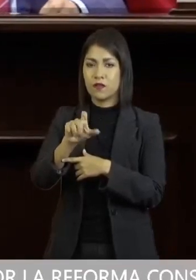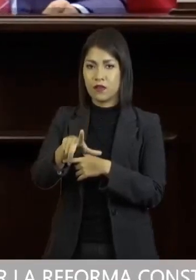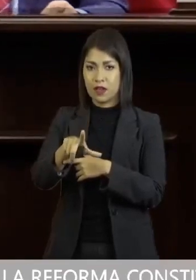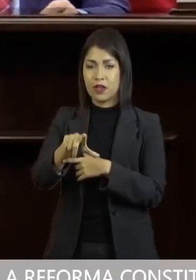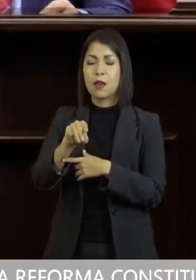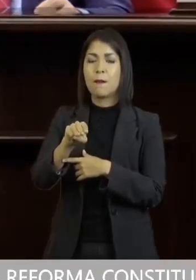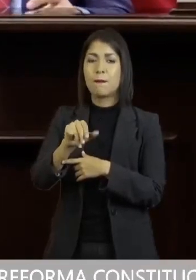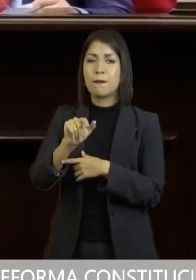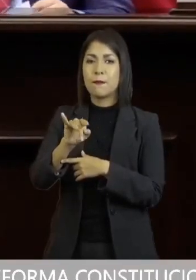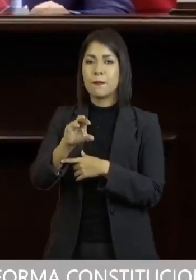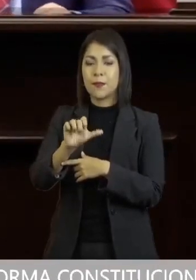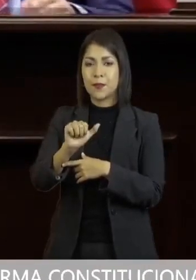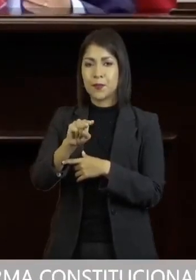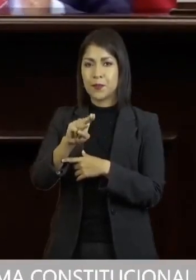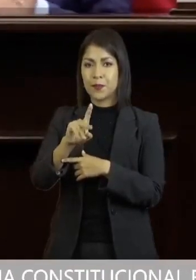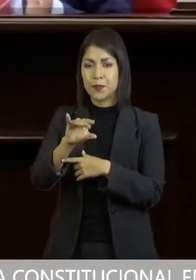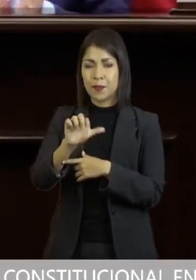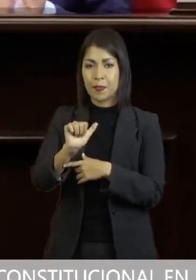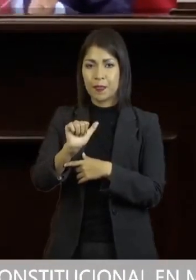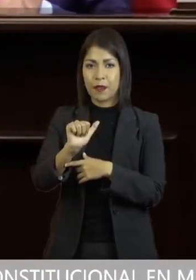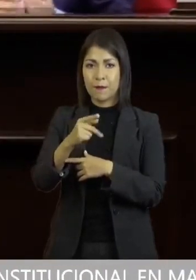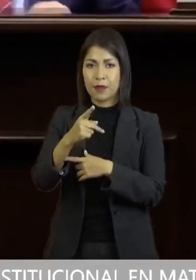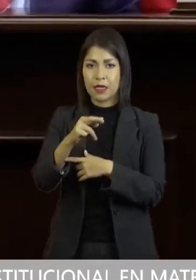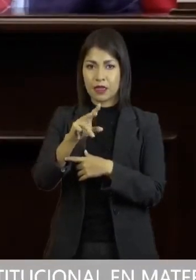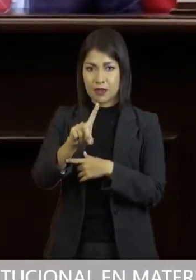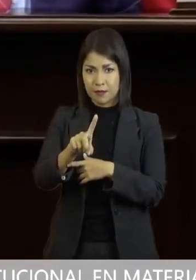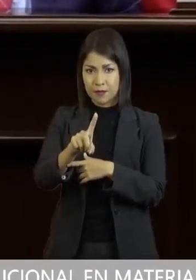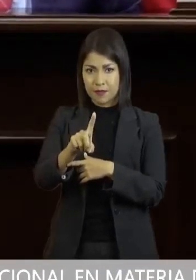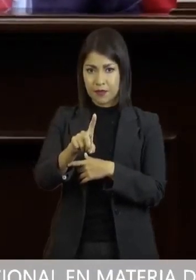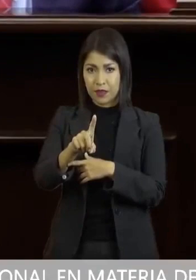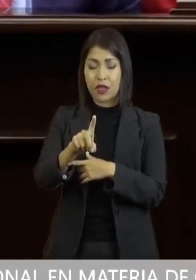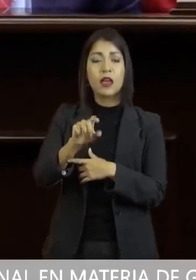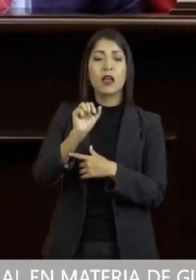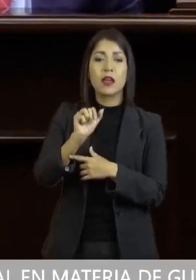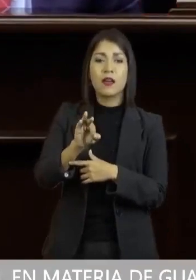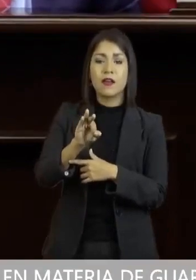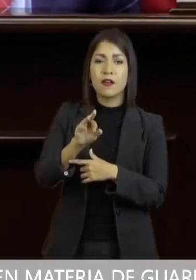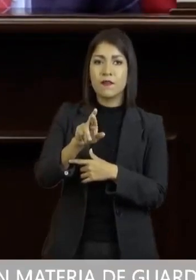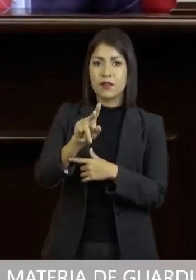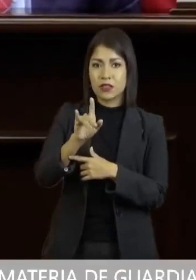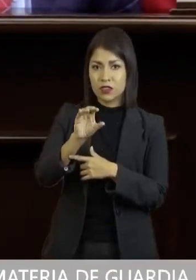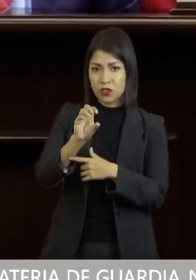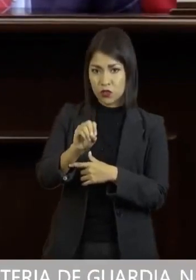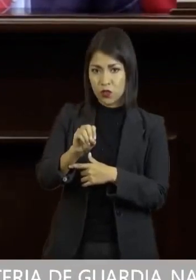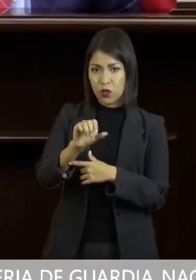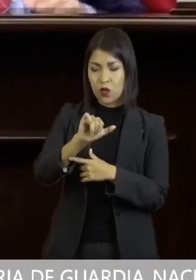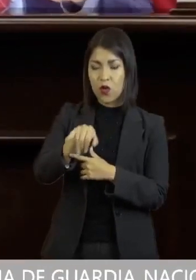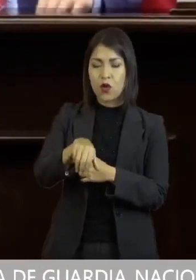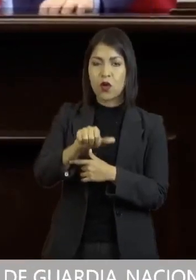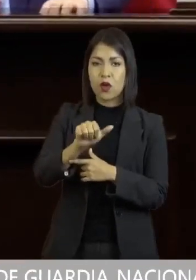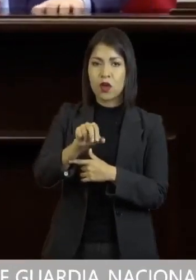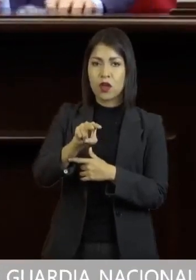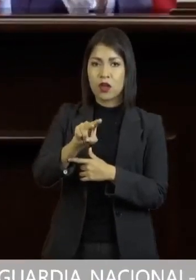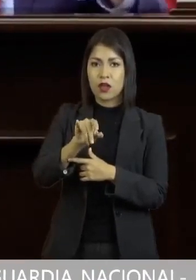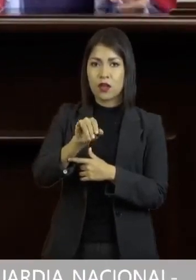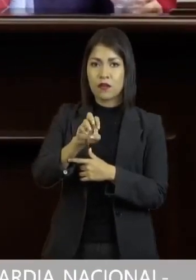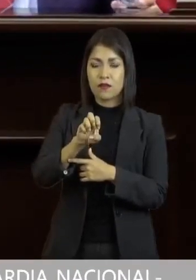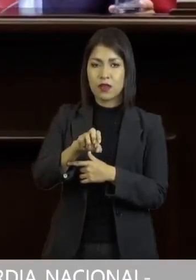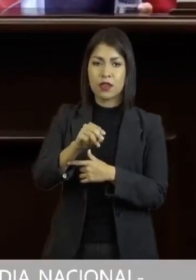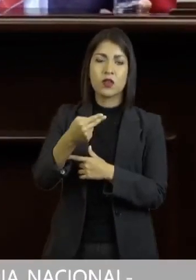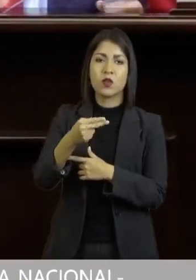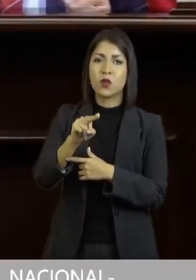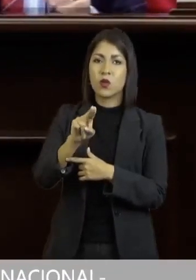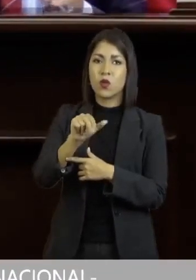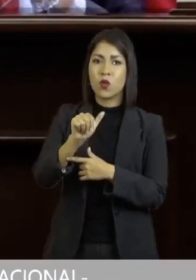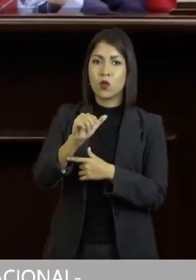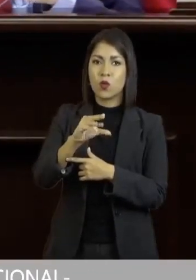María Macarena Chávez Flores, ella es del PRD, Francisco Javier Huacuso Esquivel, del